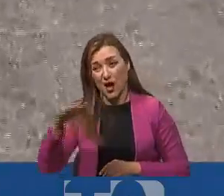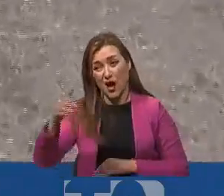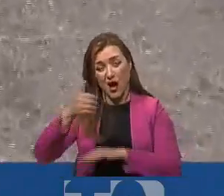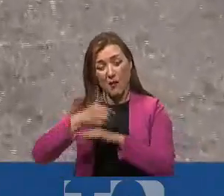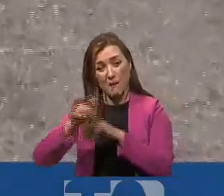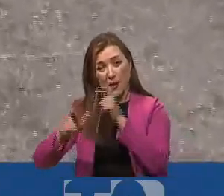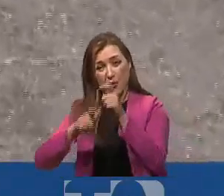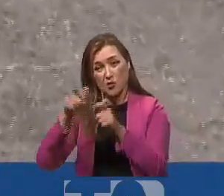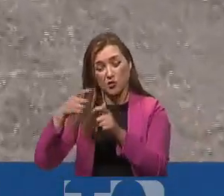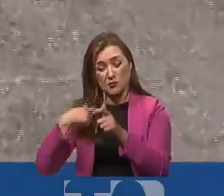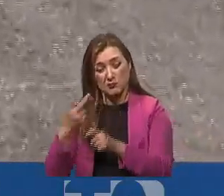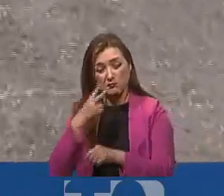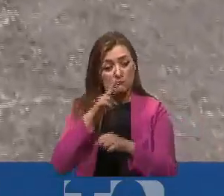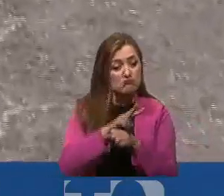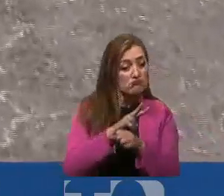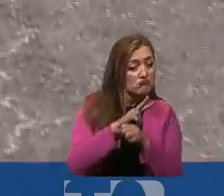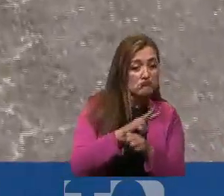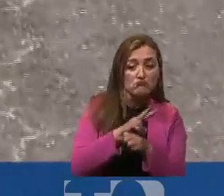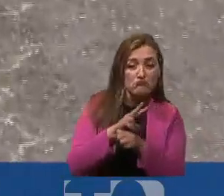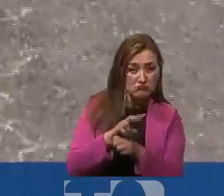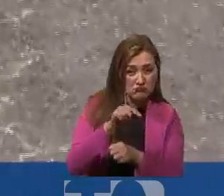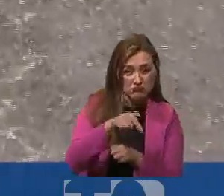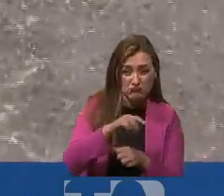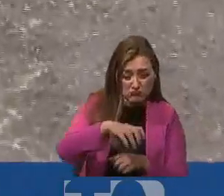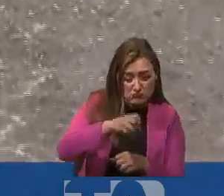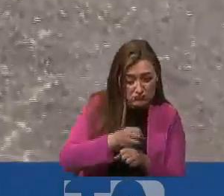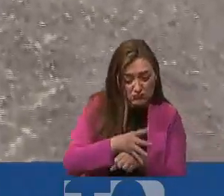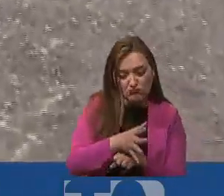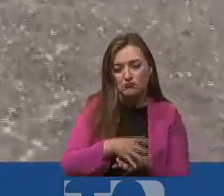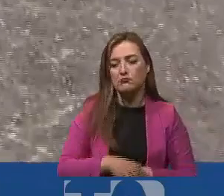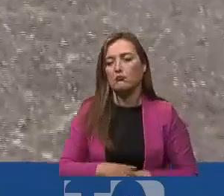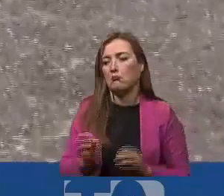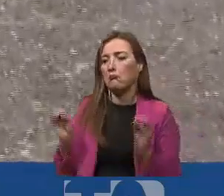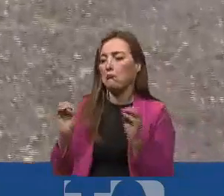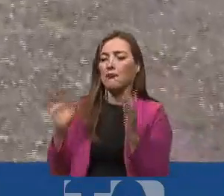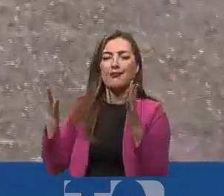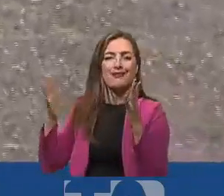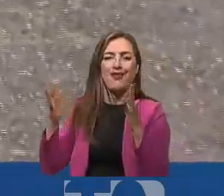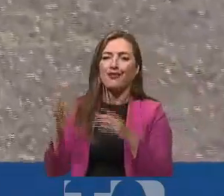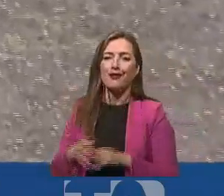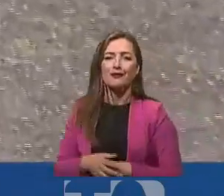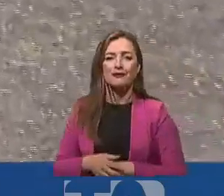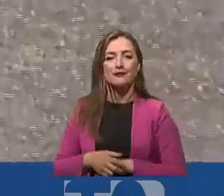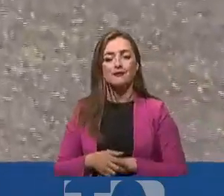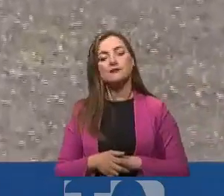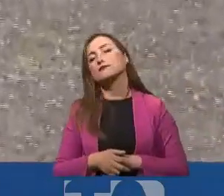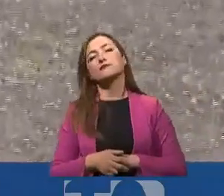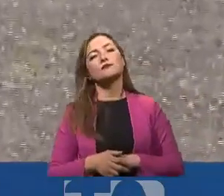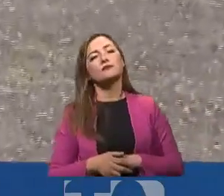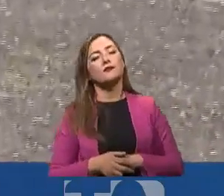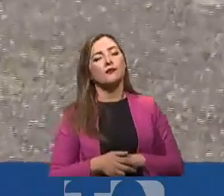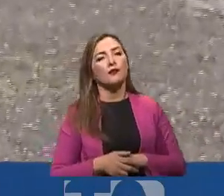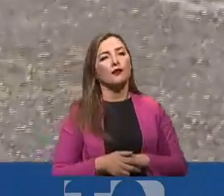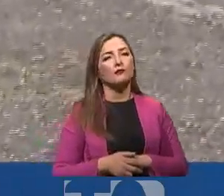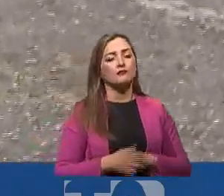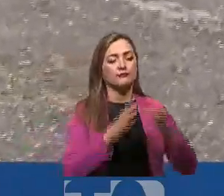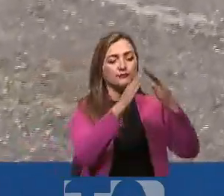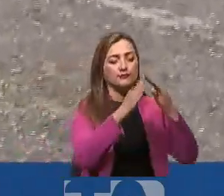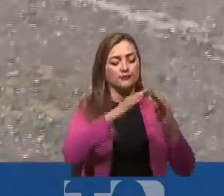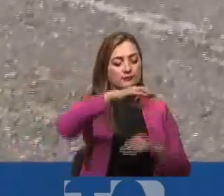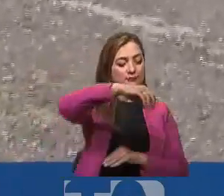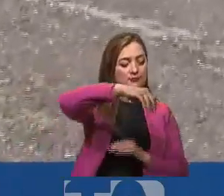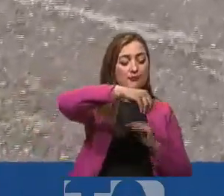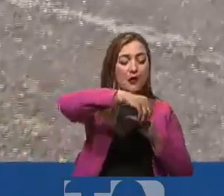revisión? No se ha acercado el personal de agua potable hasta el momento. Ahora cuéntenos, ¿están teniendo problemas con la presión del agua en las